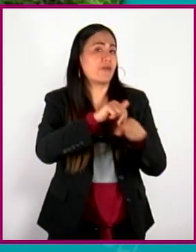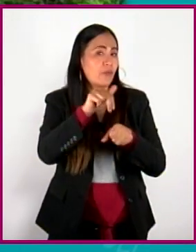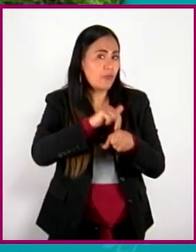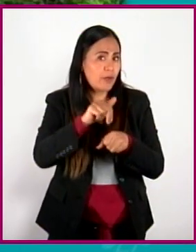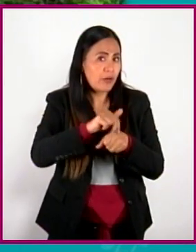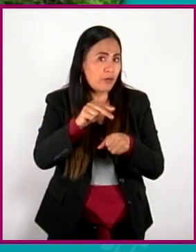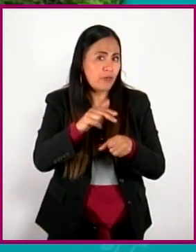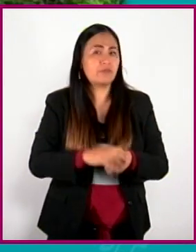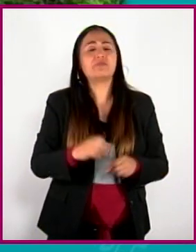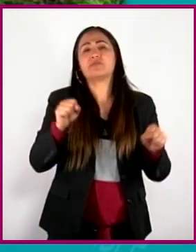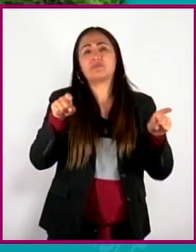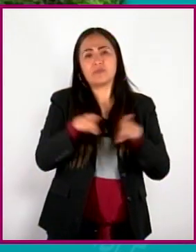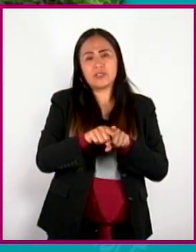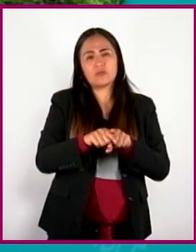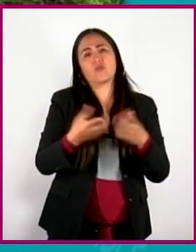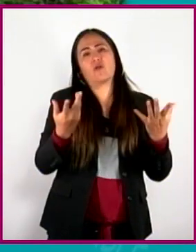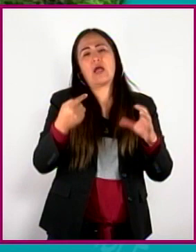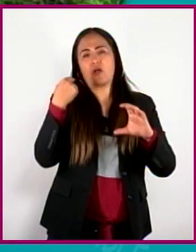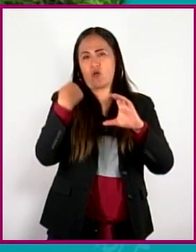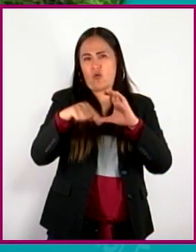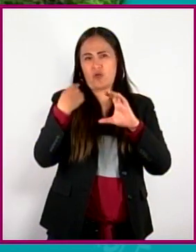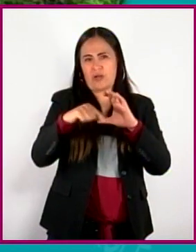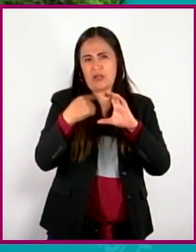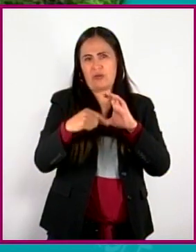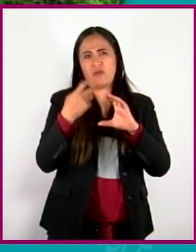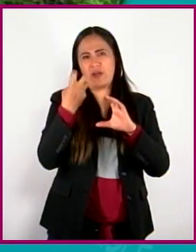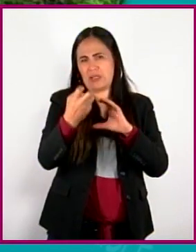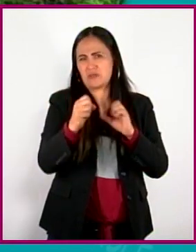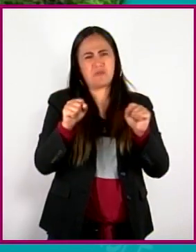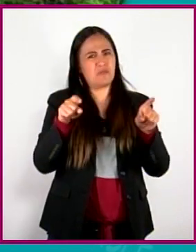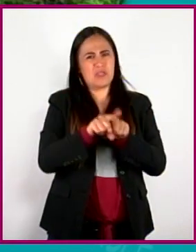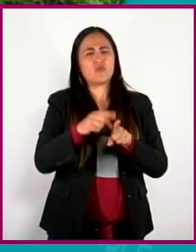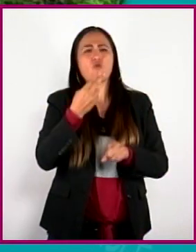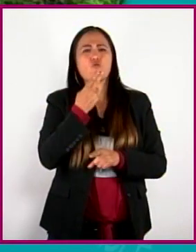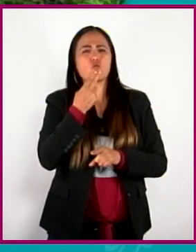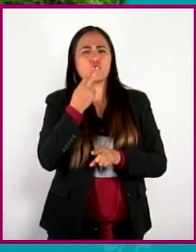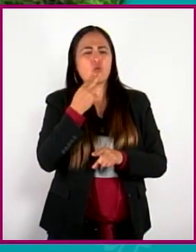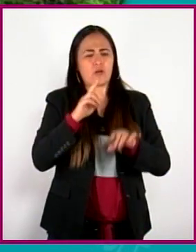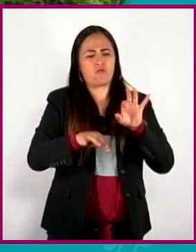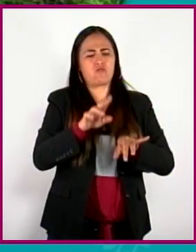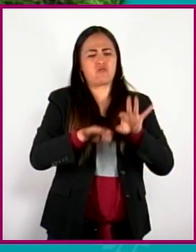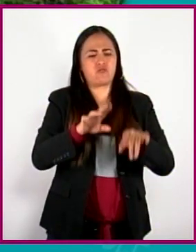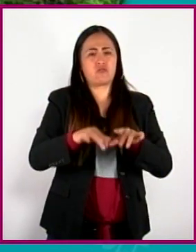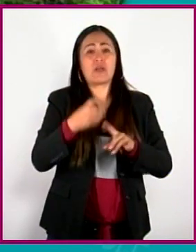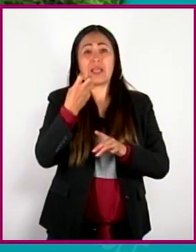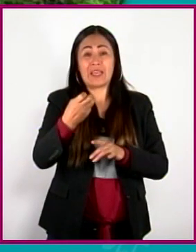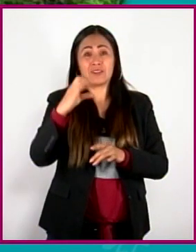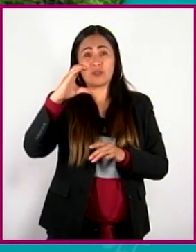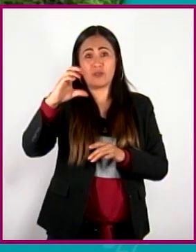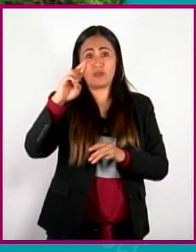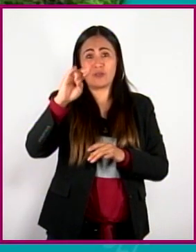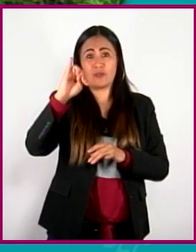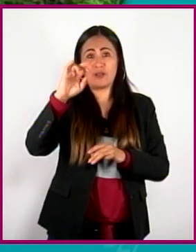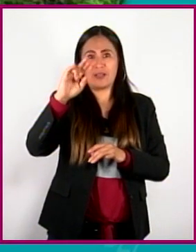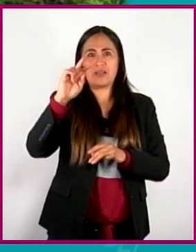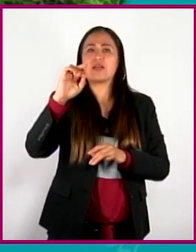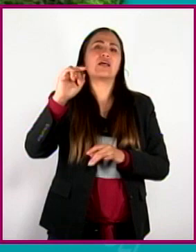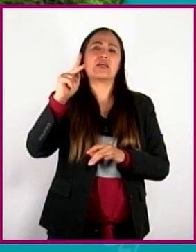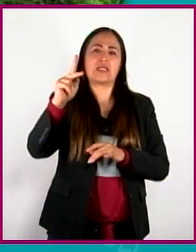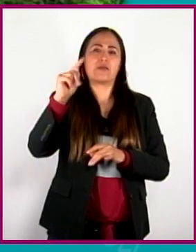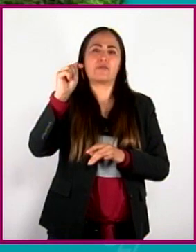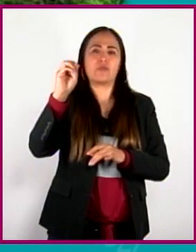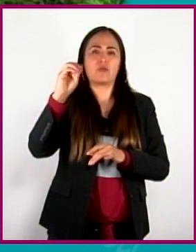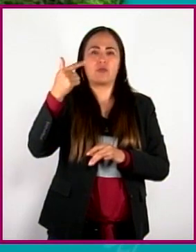Los sistemas de correo electrónico dependen de autentificar a sus usuarios también, y eso es criptografía, ¿no? Cuando dicen que a alguien